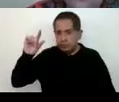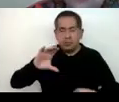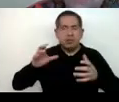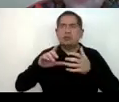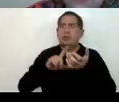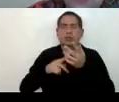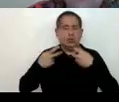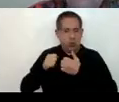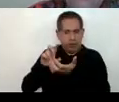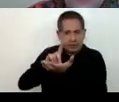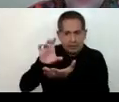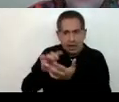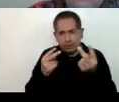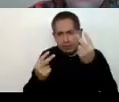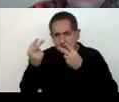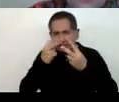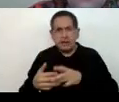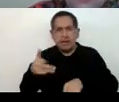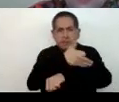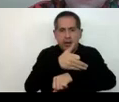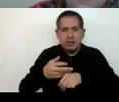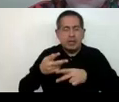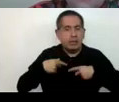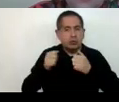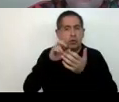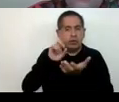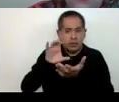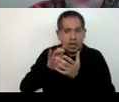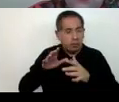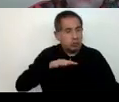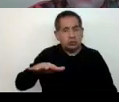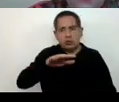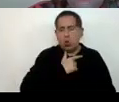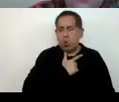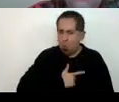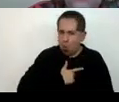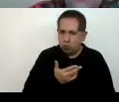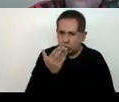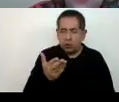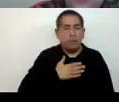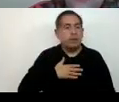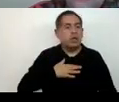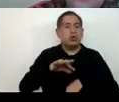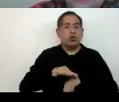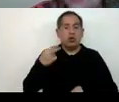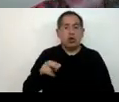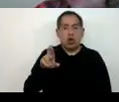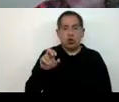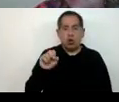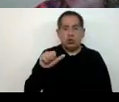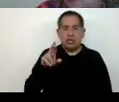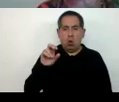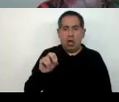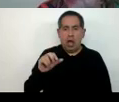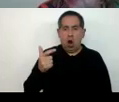con discapacidad, familiares de personas con discapacidad. Mucho gusto, soy la doctora Roxana González. y pues